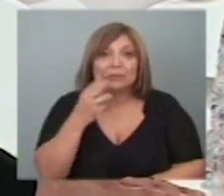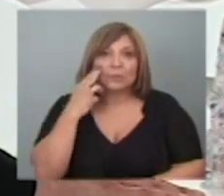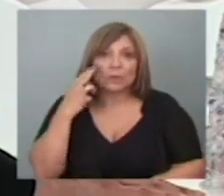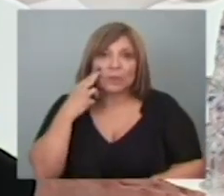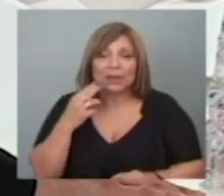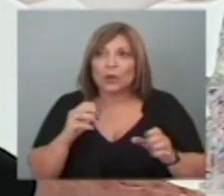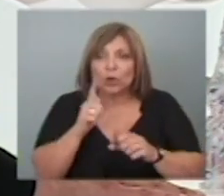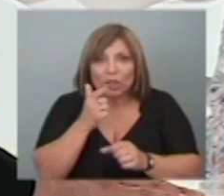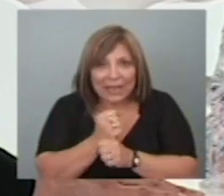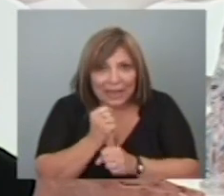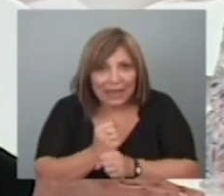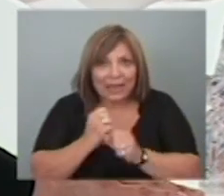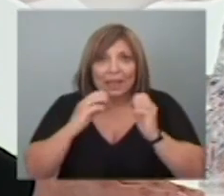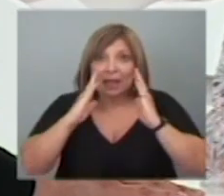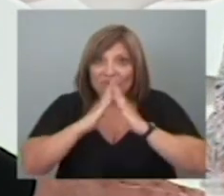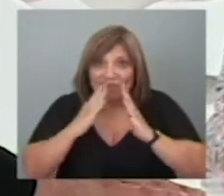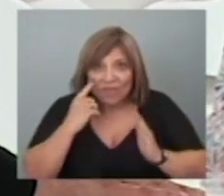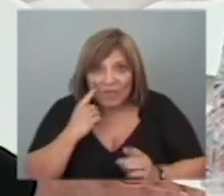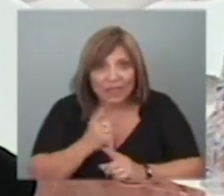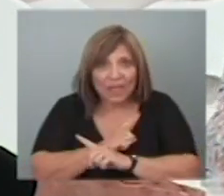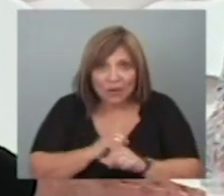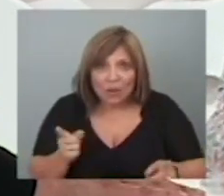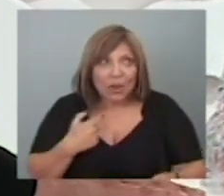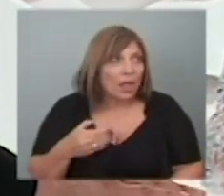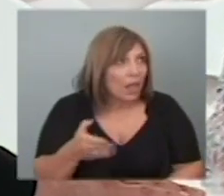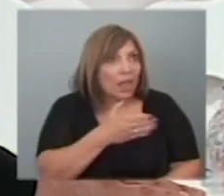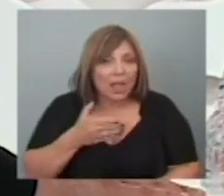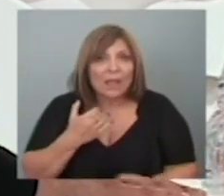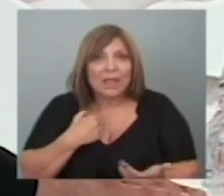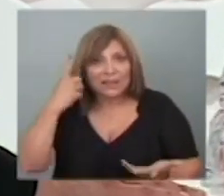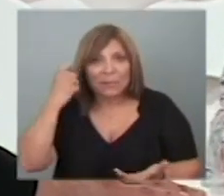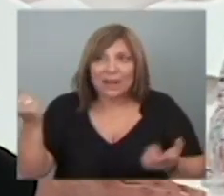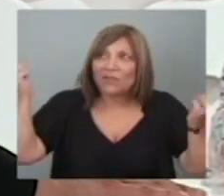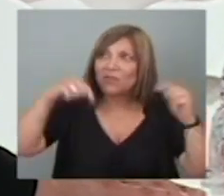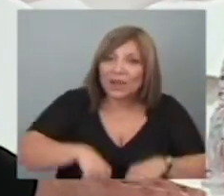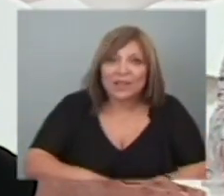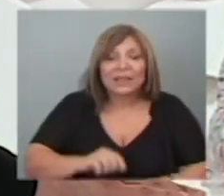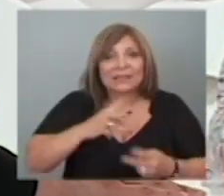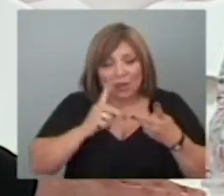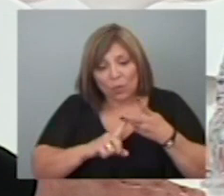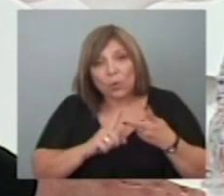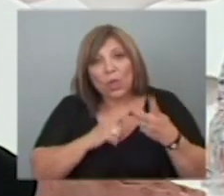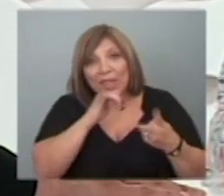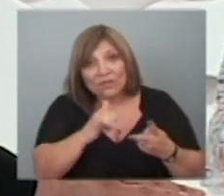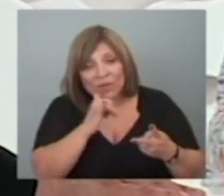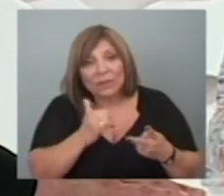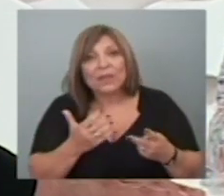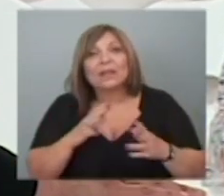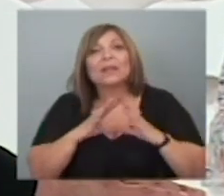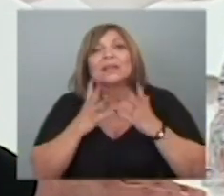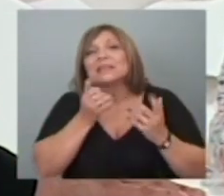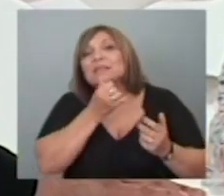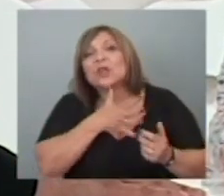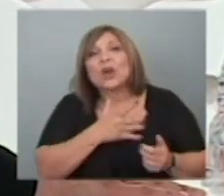el empleo, la vivienda, y de estos problemas y también de la experiencia de volver, trata el segundo informe que se inicia con la